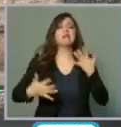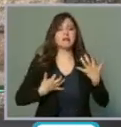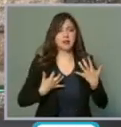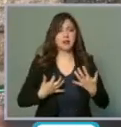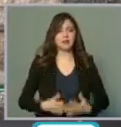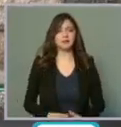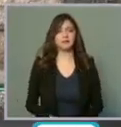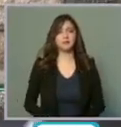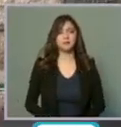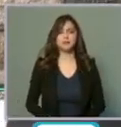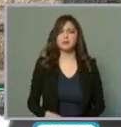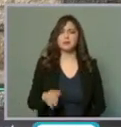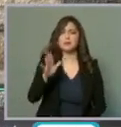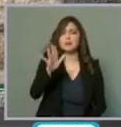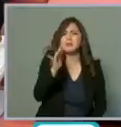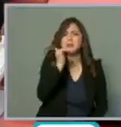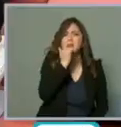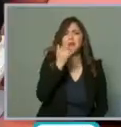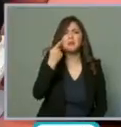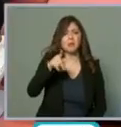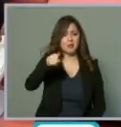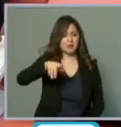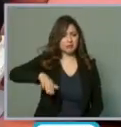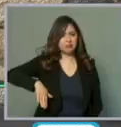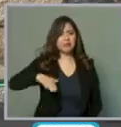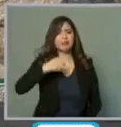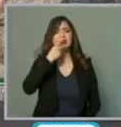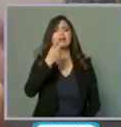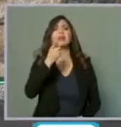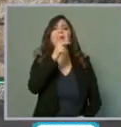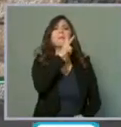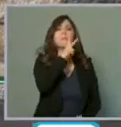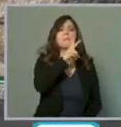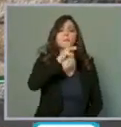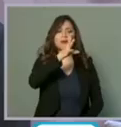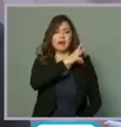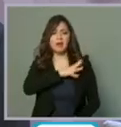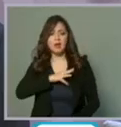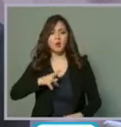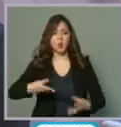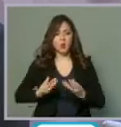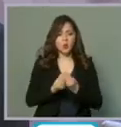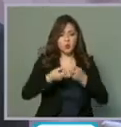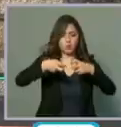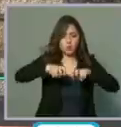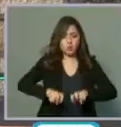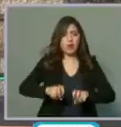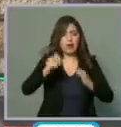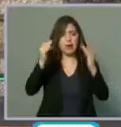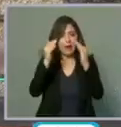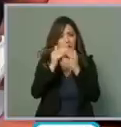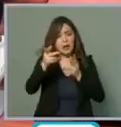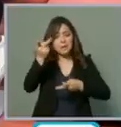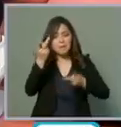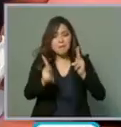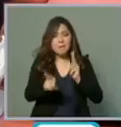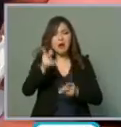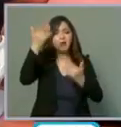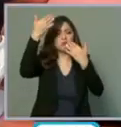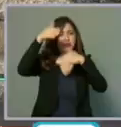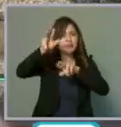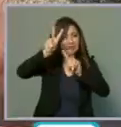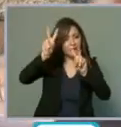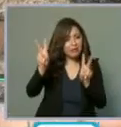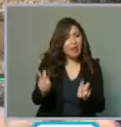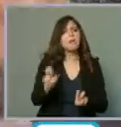que padres e hijos se sienten en casa y platiquen? O sea, te estoy comprando este videojuego porque es el videojuego de moda, pero ¿por qué